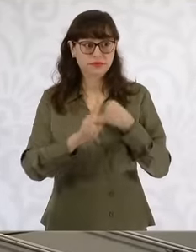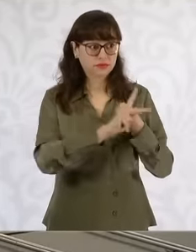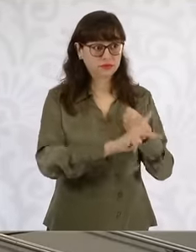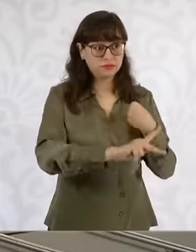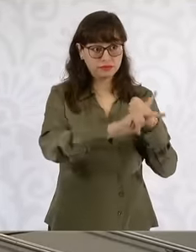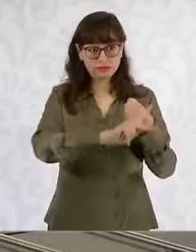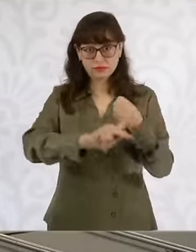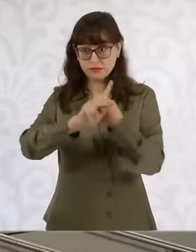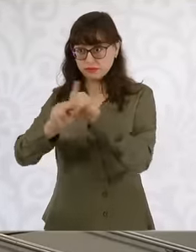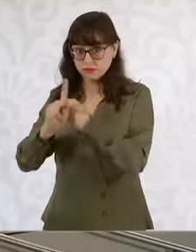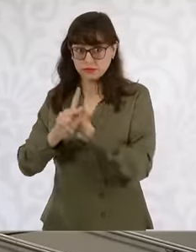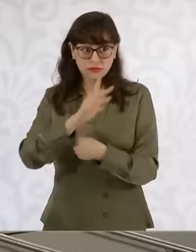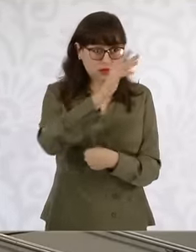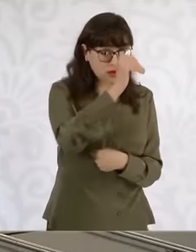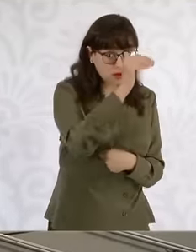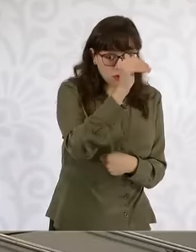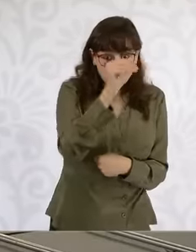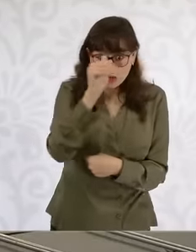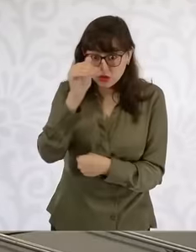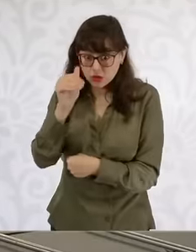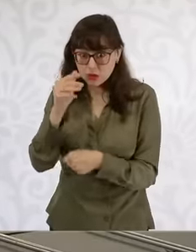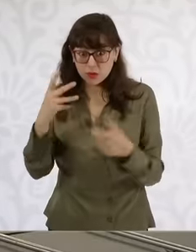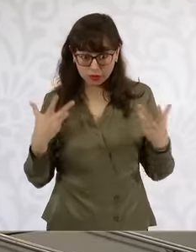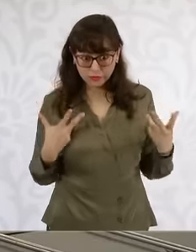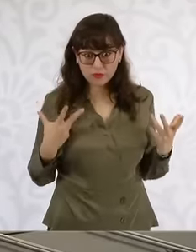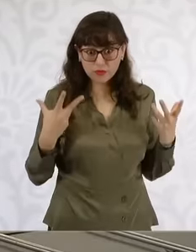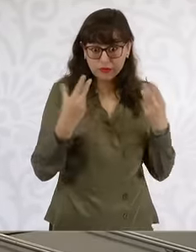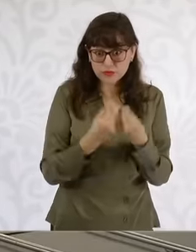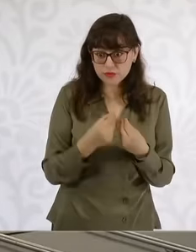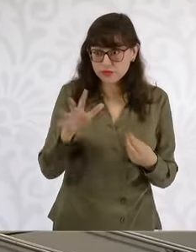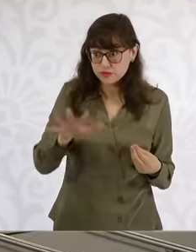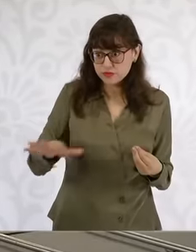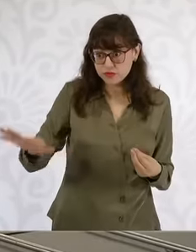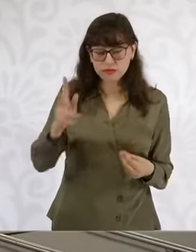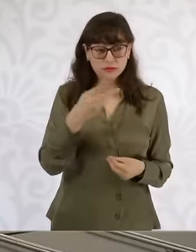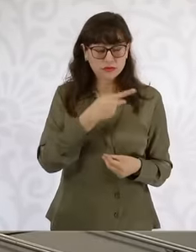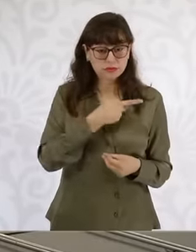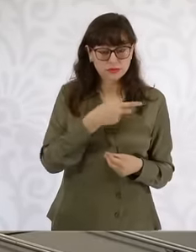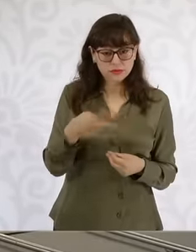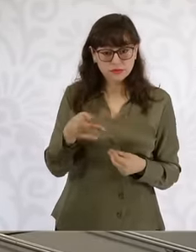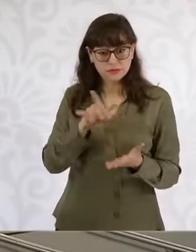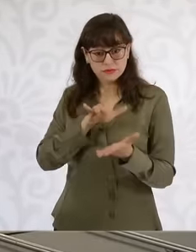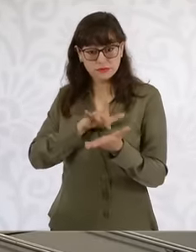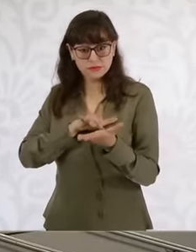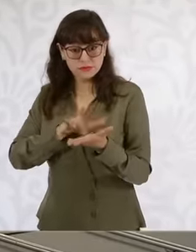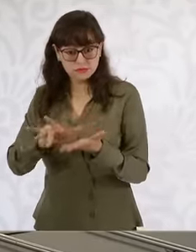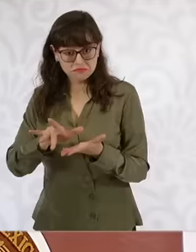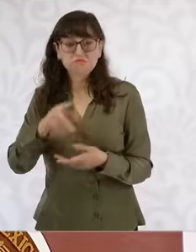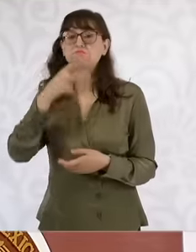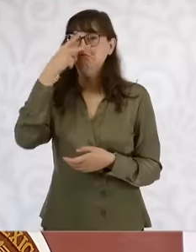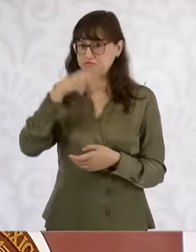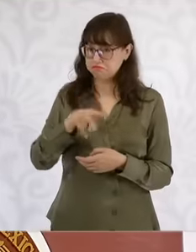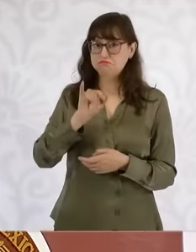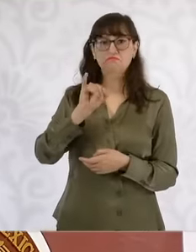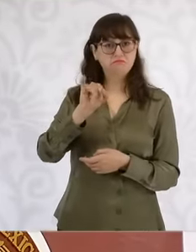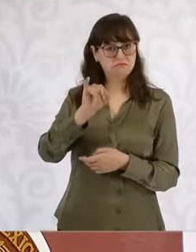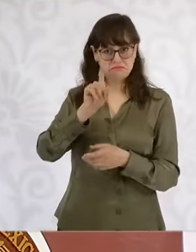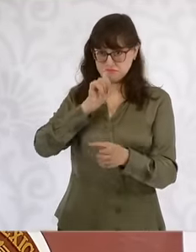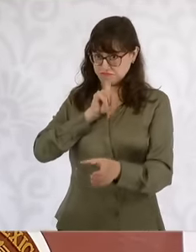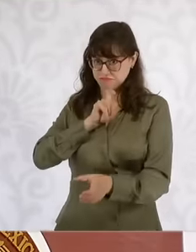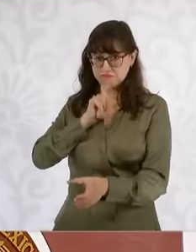concretarse, México ya estableció claramente que sí, nos sumamos a la iniciativa del presidente Lula,